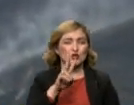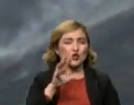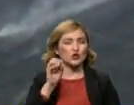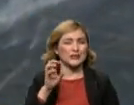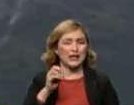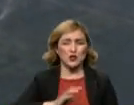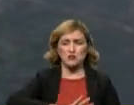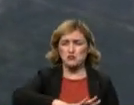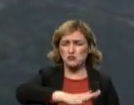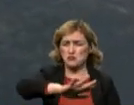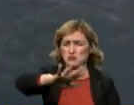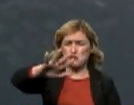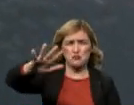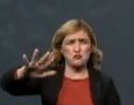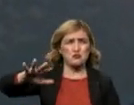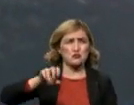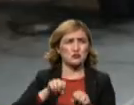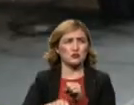200 hectáreas.